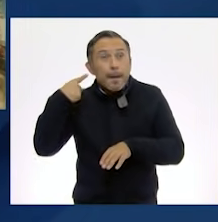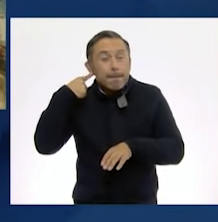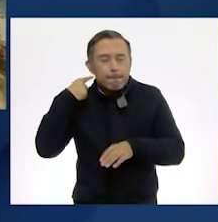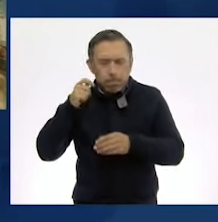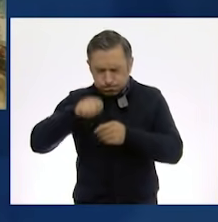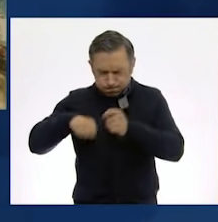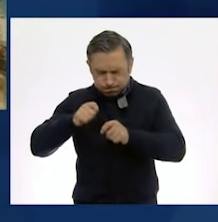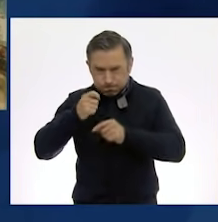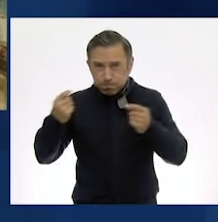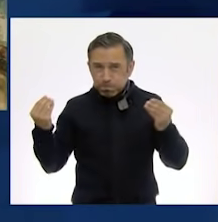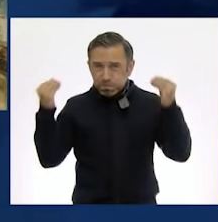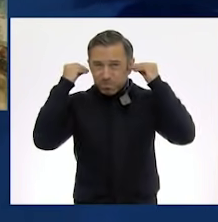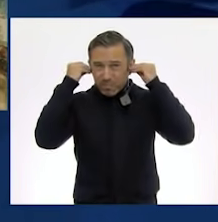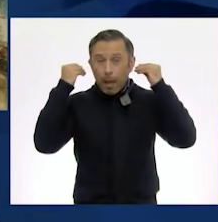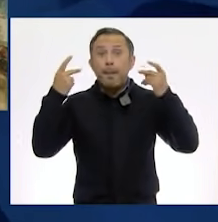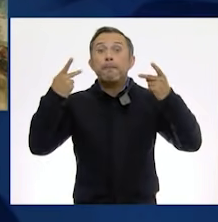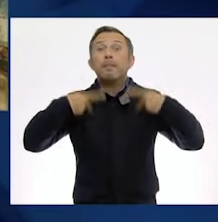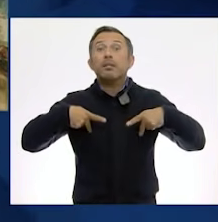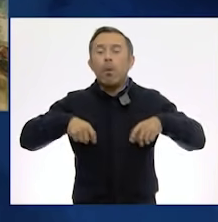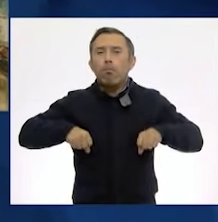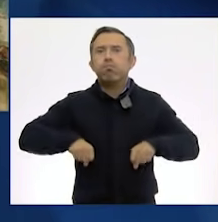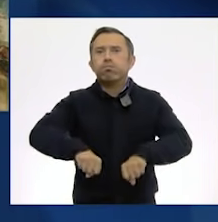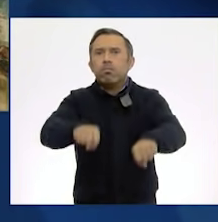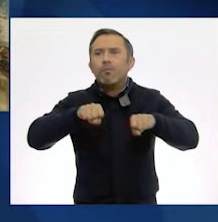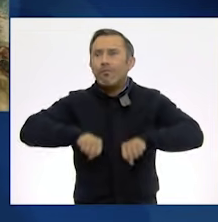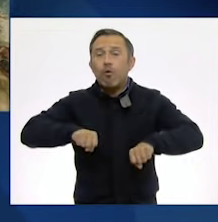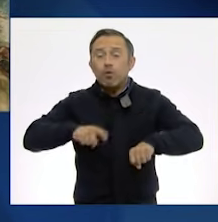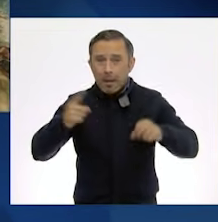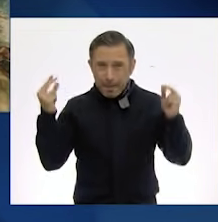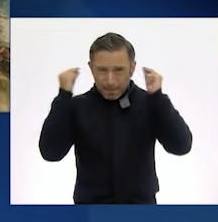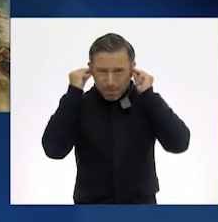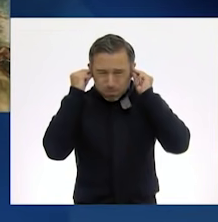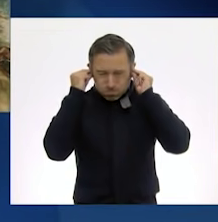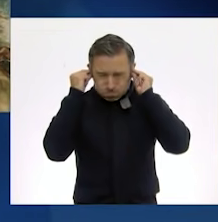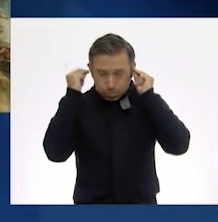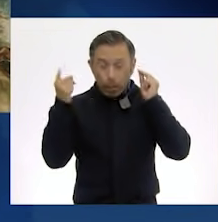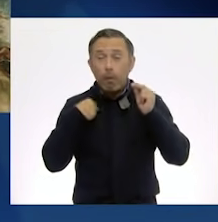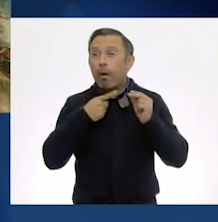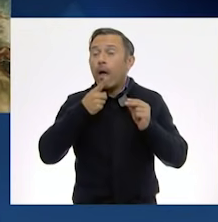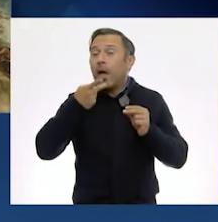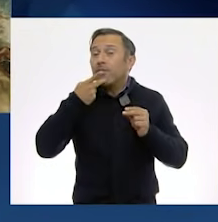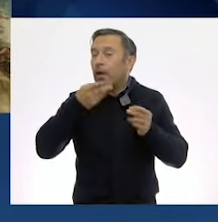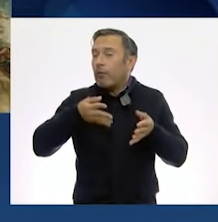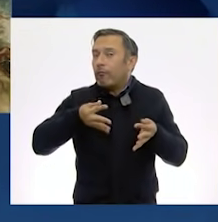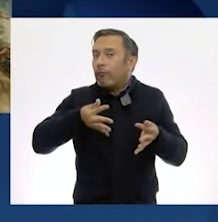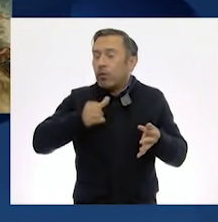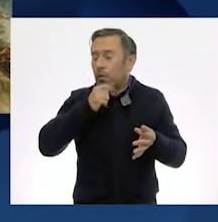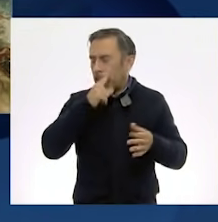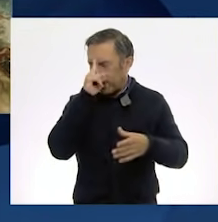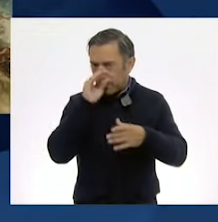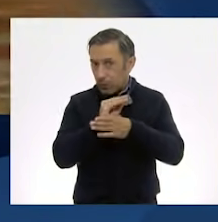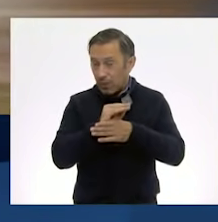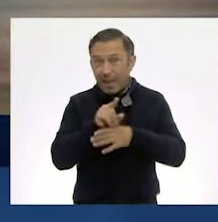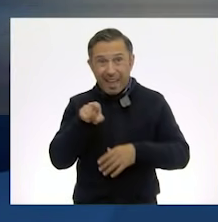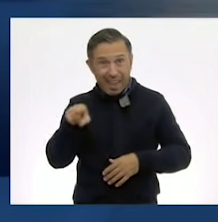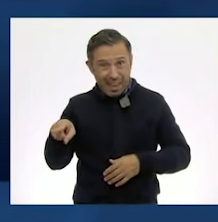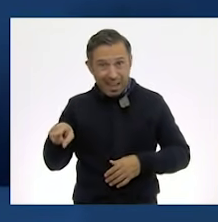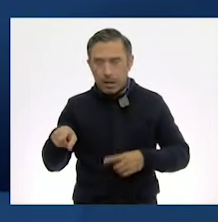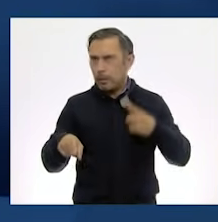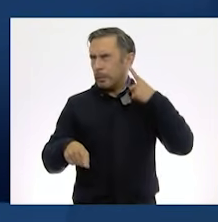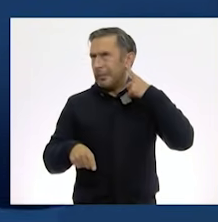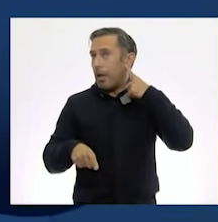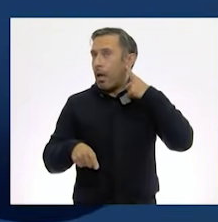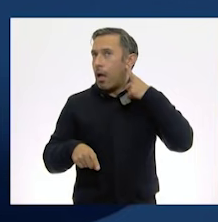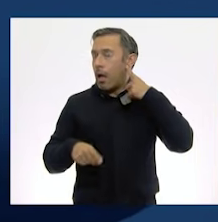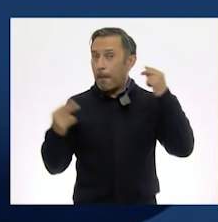tripulantes para que no pudieran oír el canto de las sirenas. Él no se tapó los oídos, pero siempre cumpliendo lo que